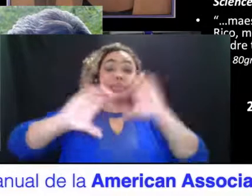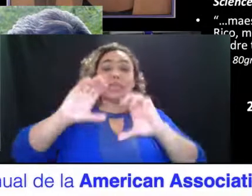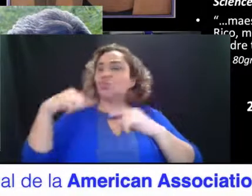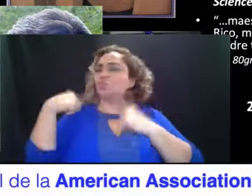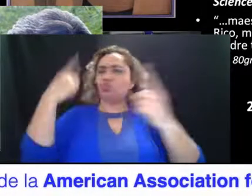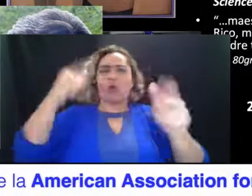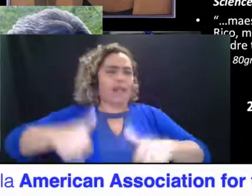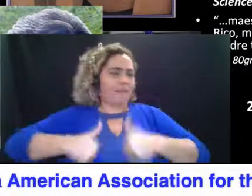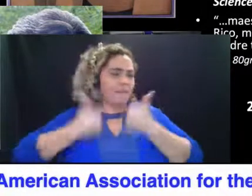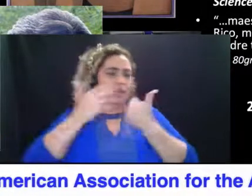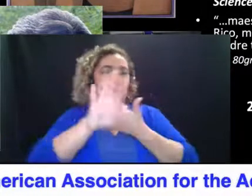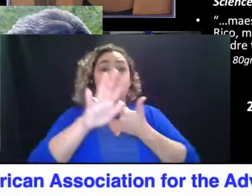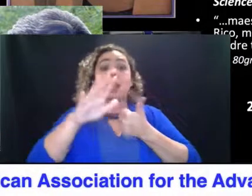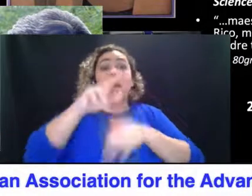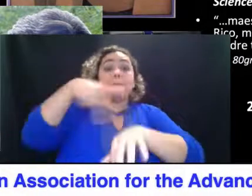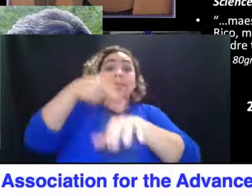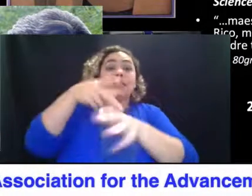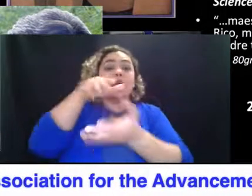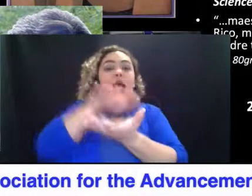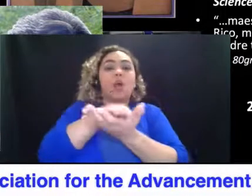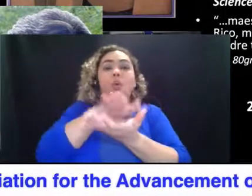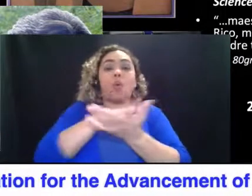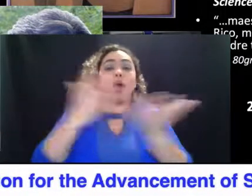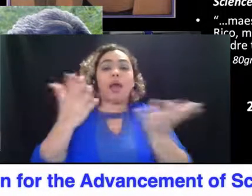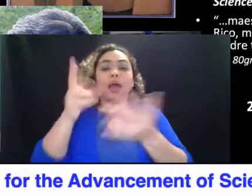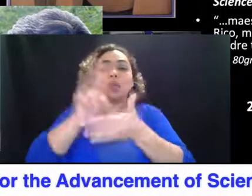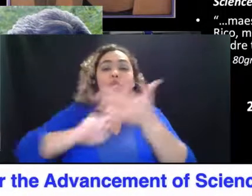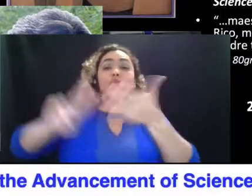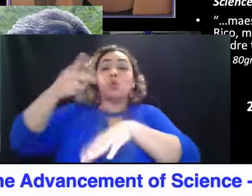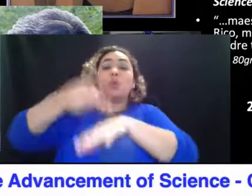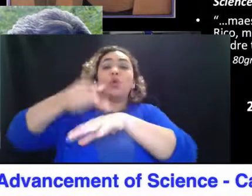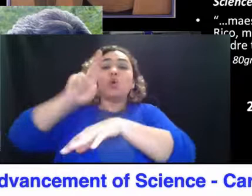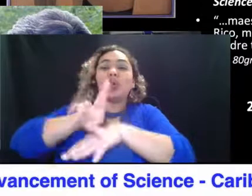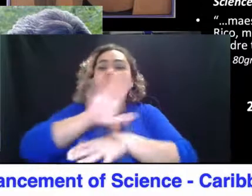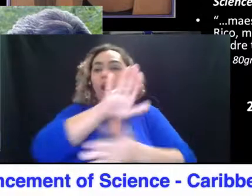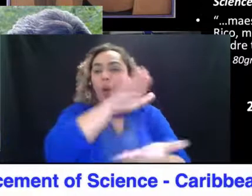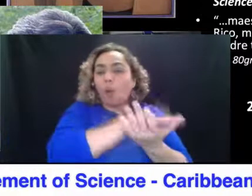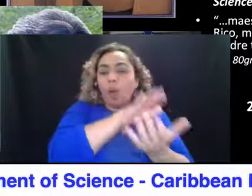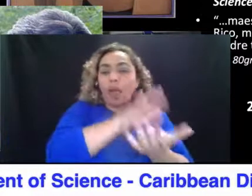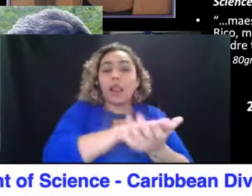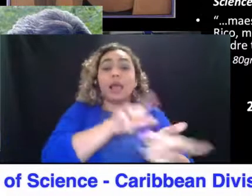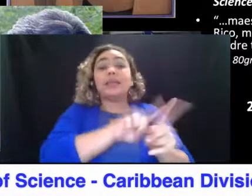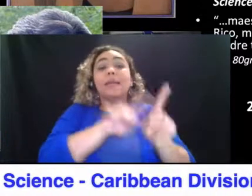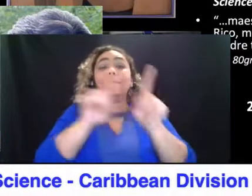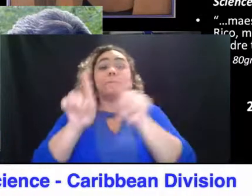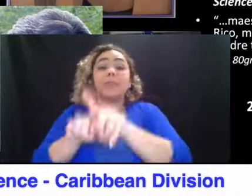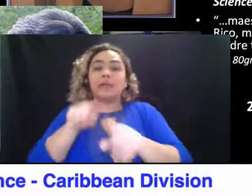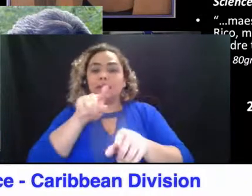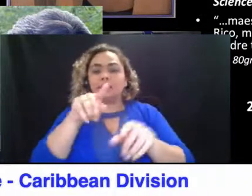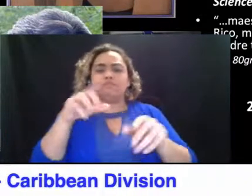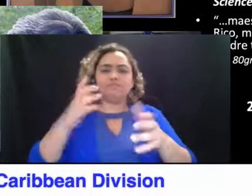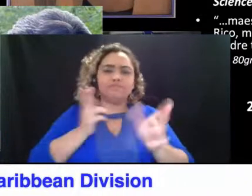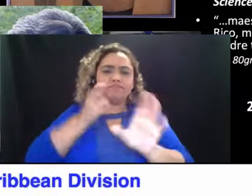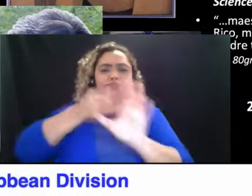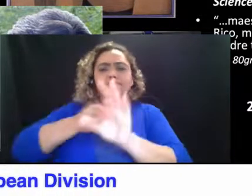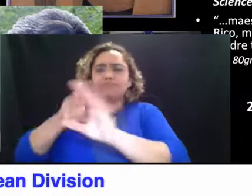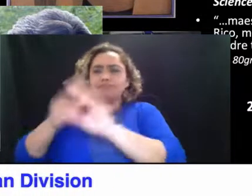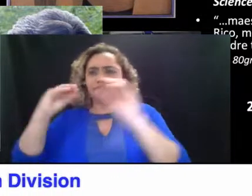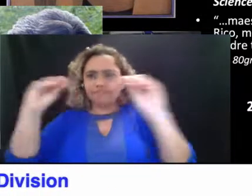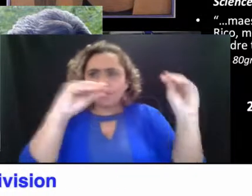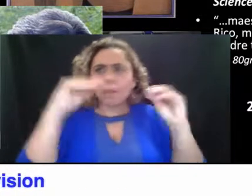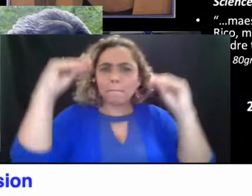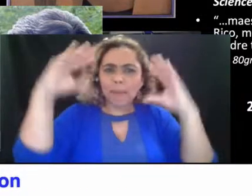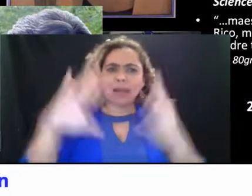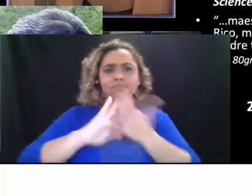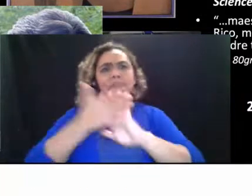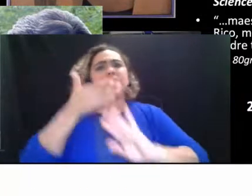vida, fue principal de la escuela de la Universidad de Puerto Rico, pero sobre todo participó en actividades de capacitación de maestros y fue